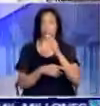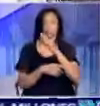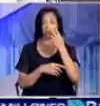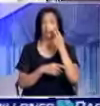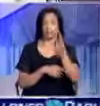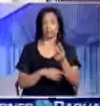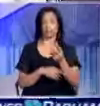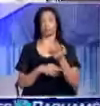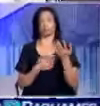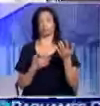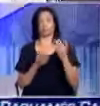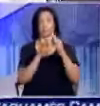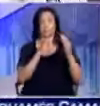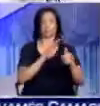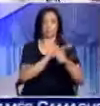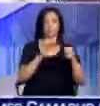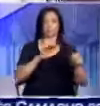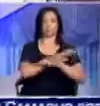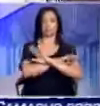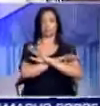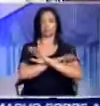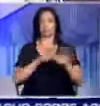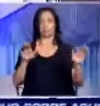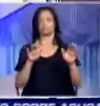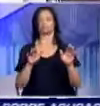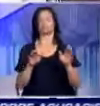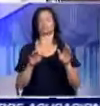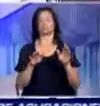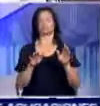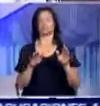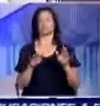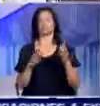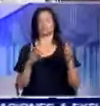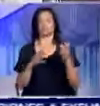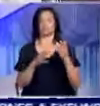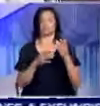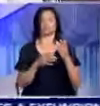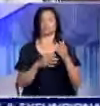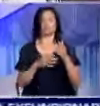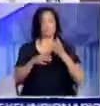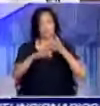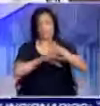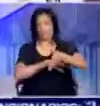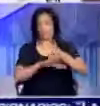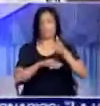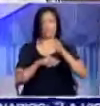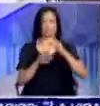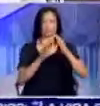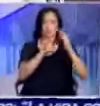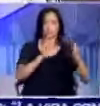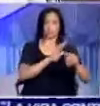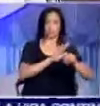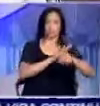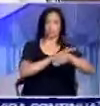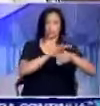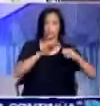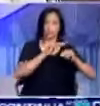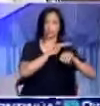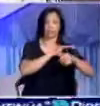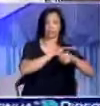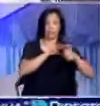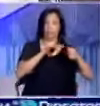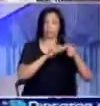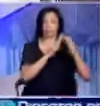eso toque de queda es toque de queda es acá y canto usted encerrado en su casa